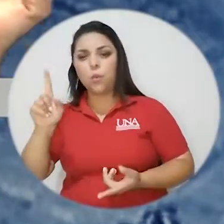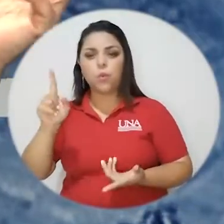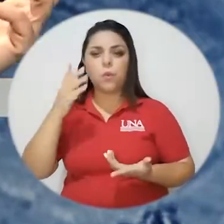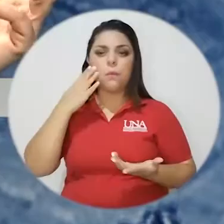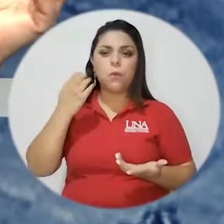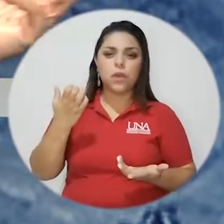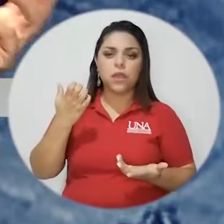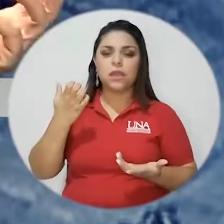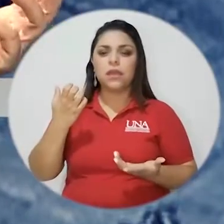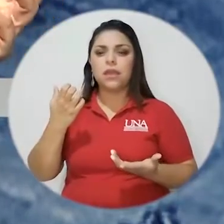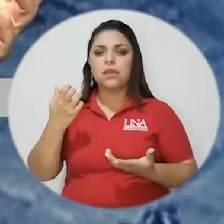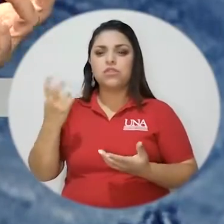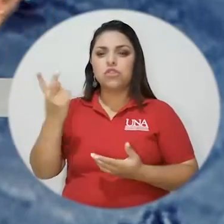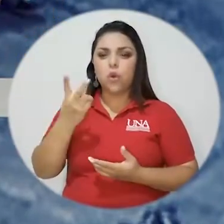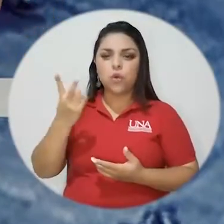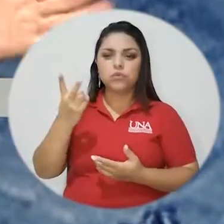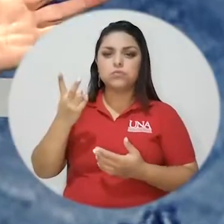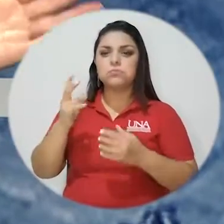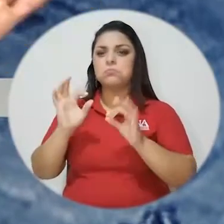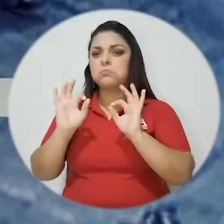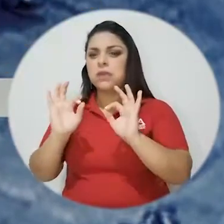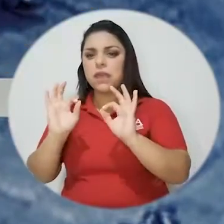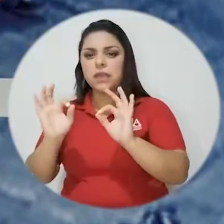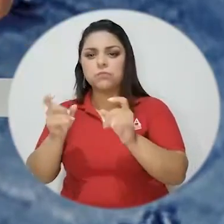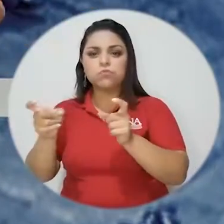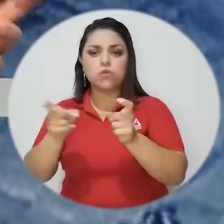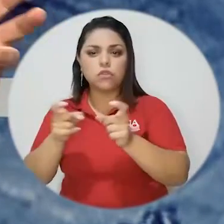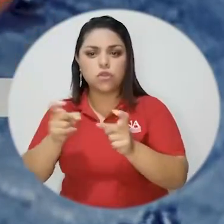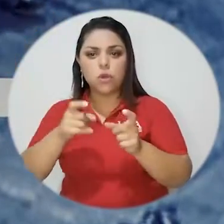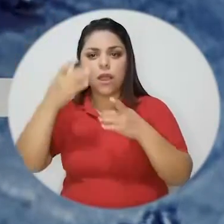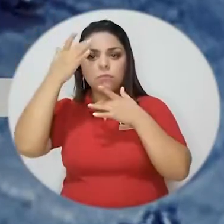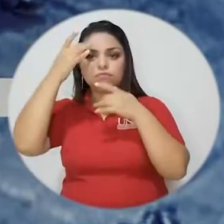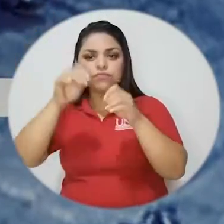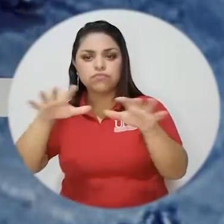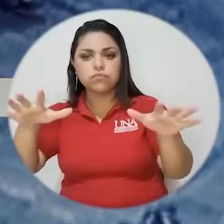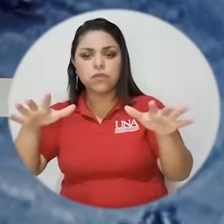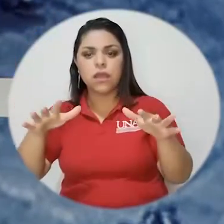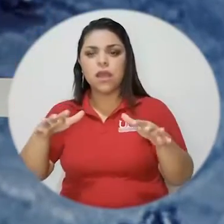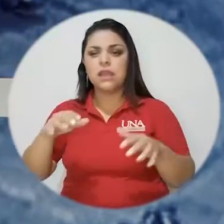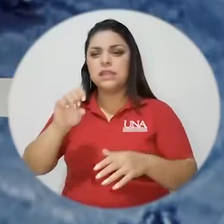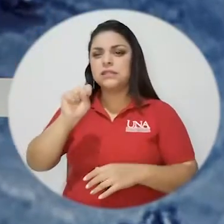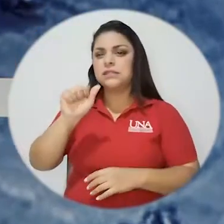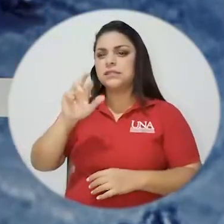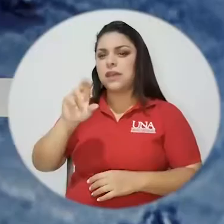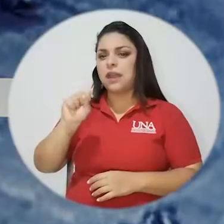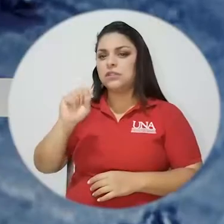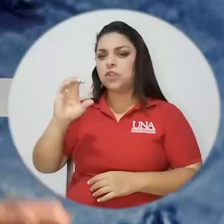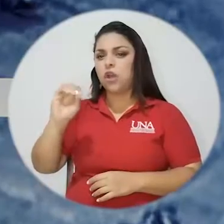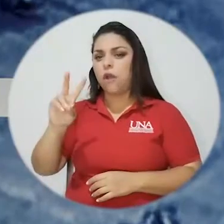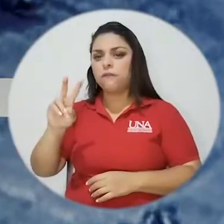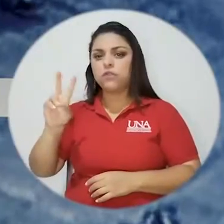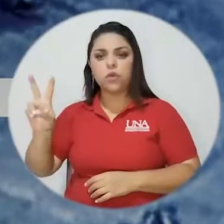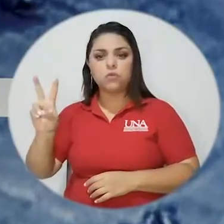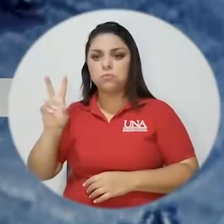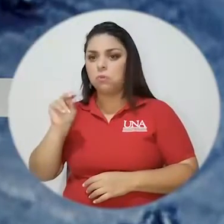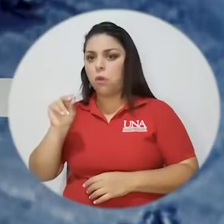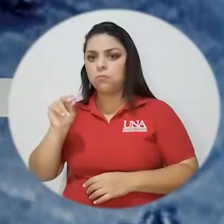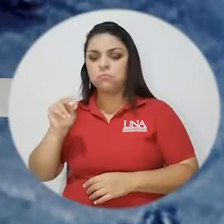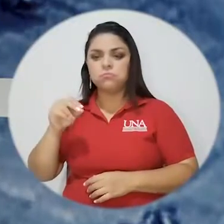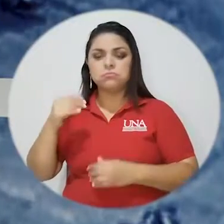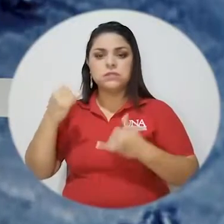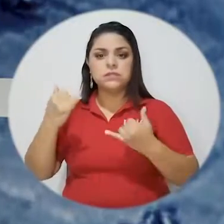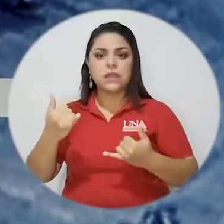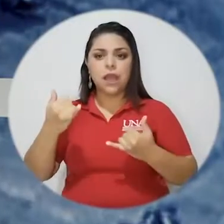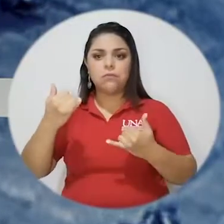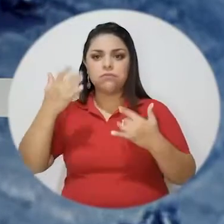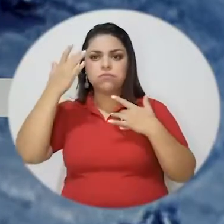con estos otros dos se contuvo la epidemia en su momento y con el SARS-CoV-2 no? Llegamos a pandemia y a